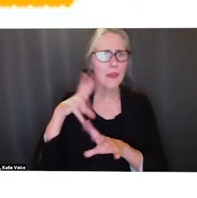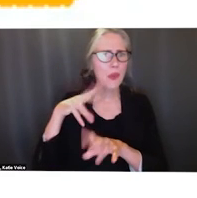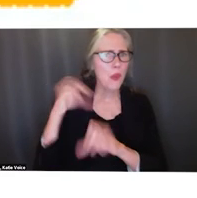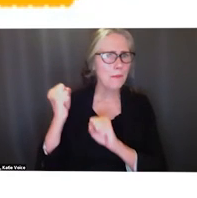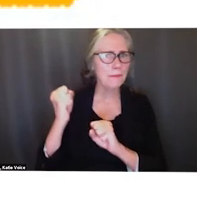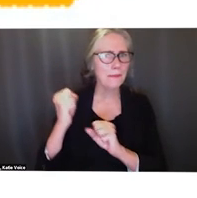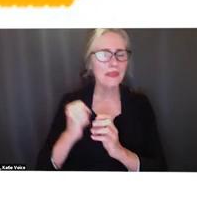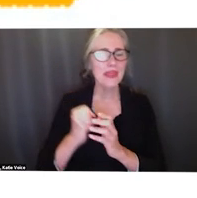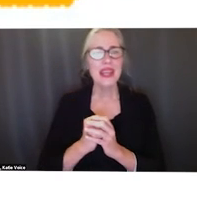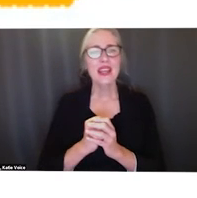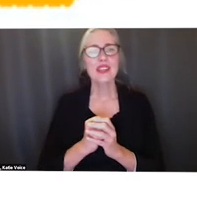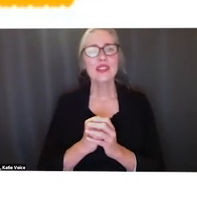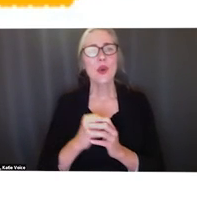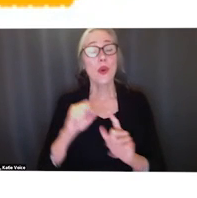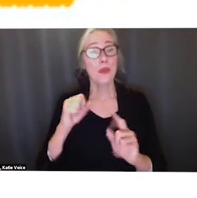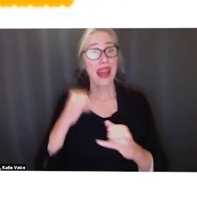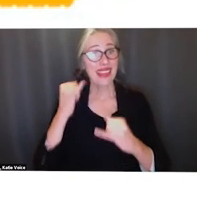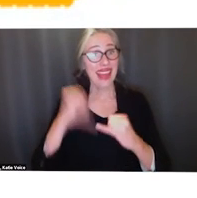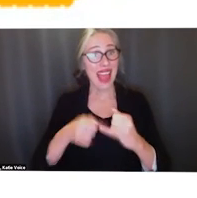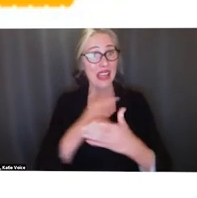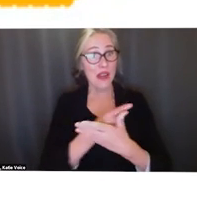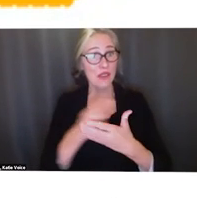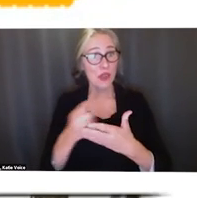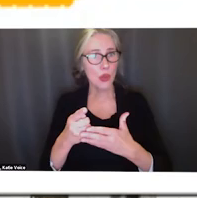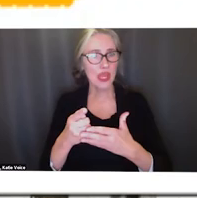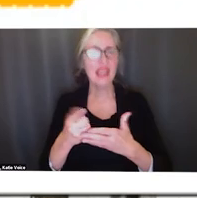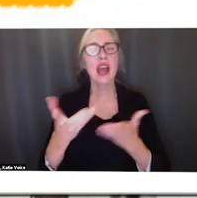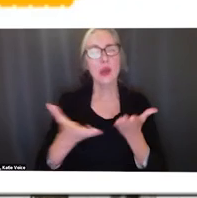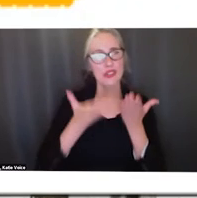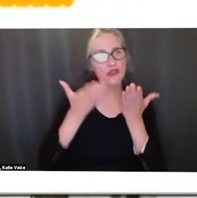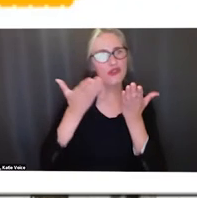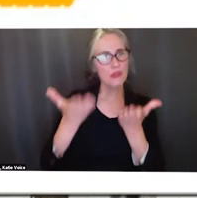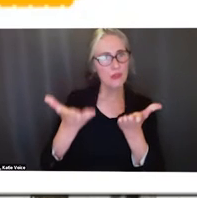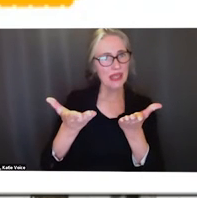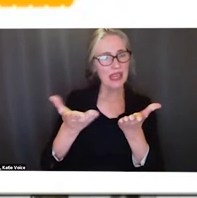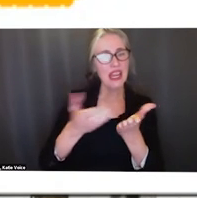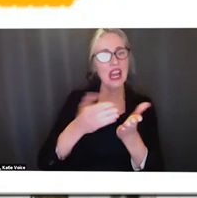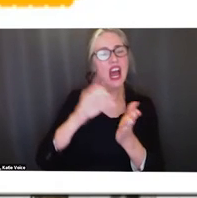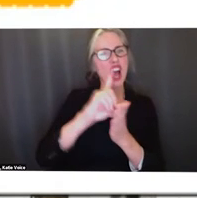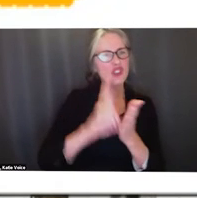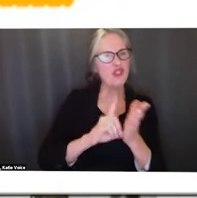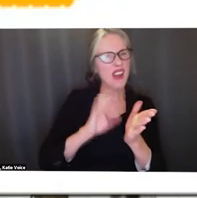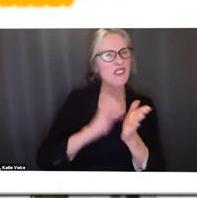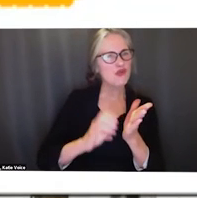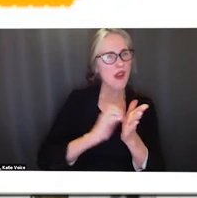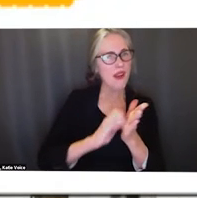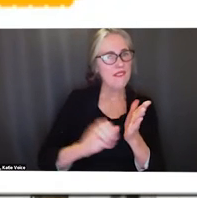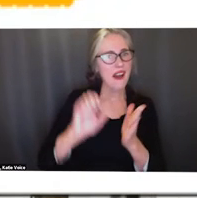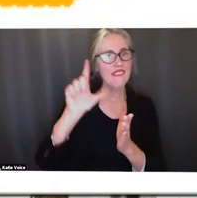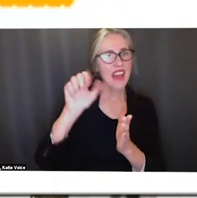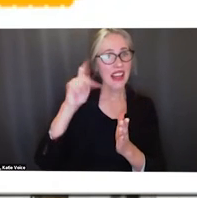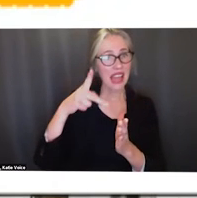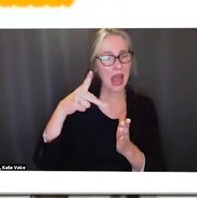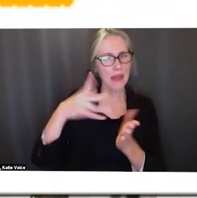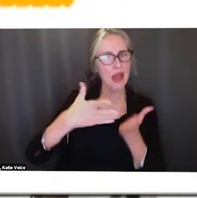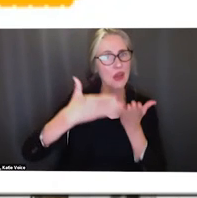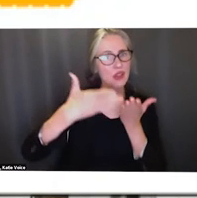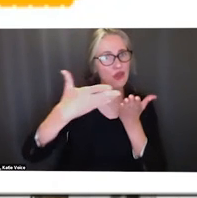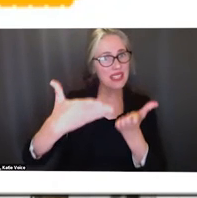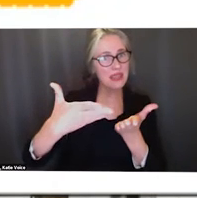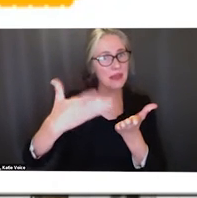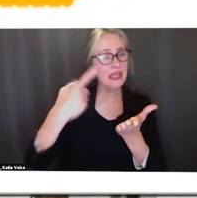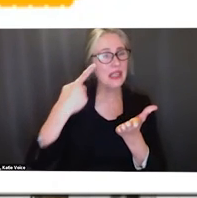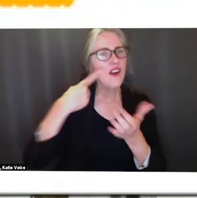mi meta es enviar un borrador del LCAP o por lo menos como un